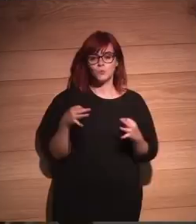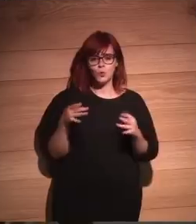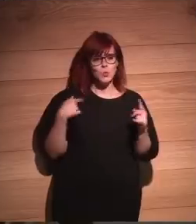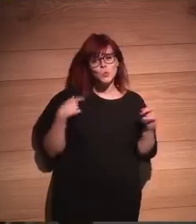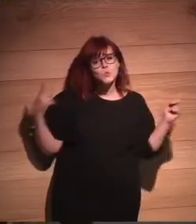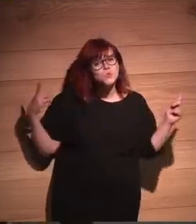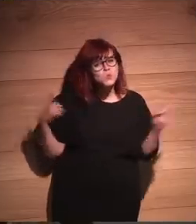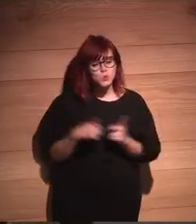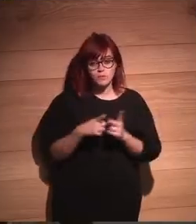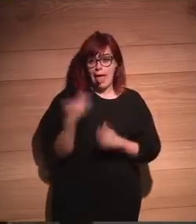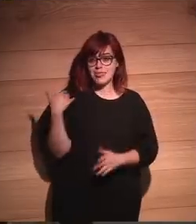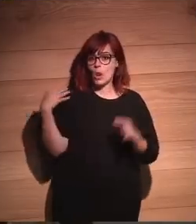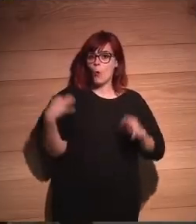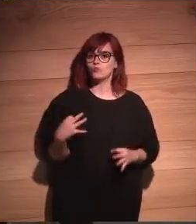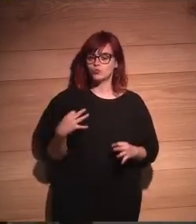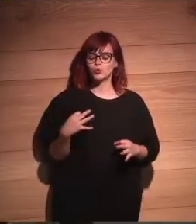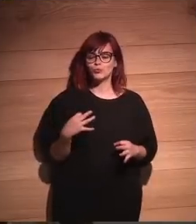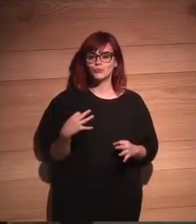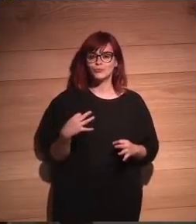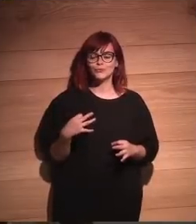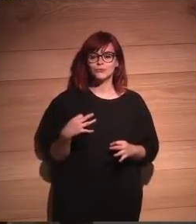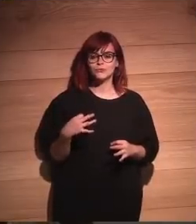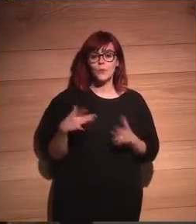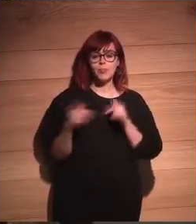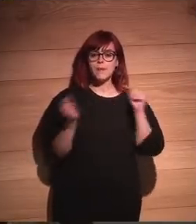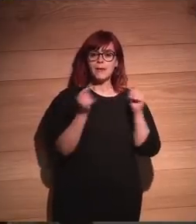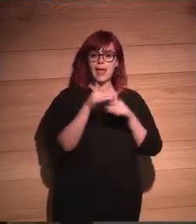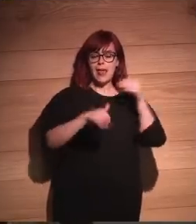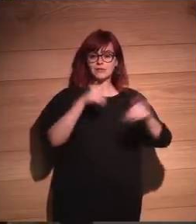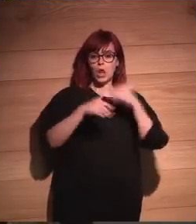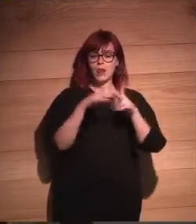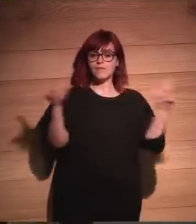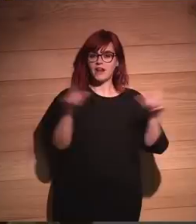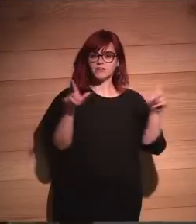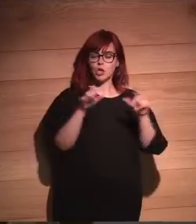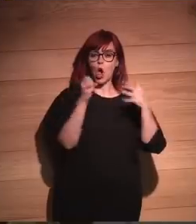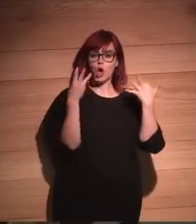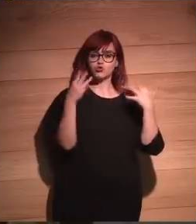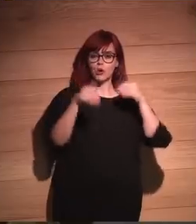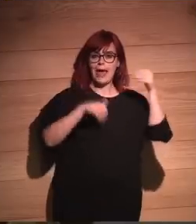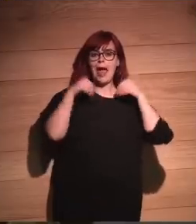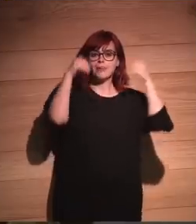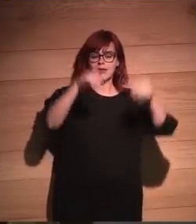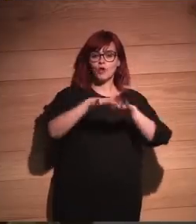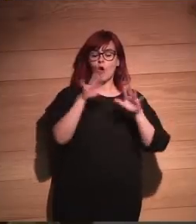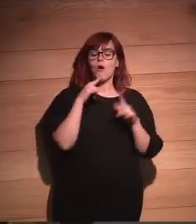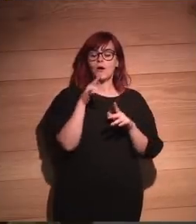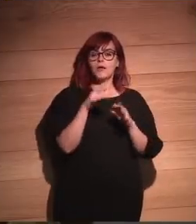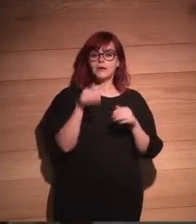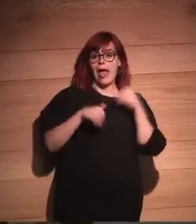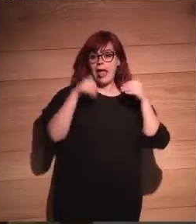muy breve. Ayer se celebró un debate electoral en televisión en el que había 8 candidatos a las elecciones europeas.